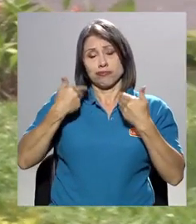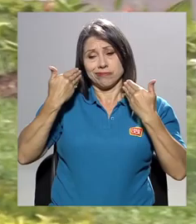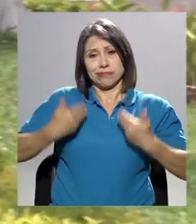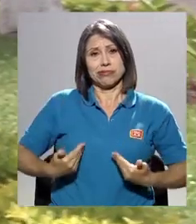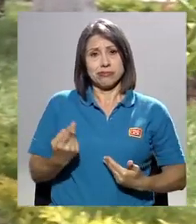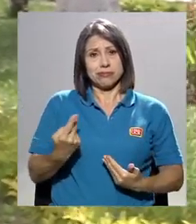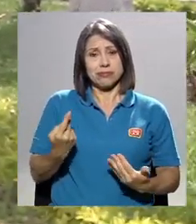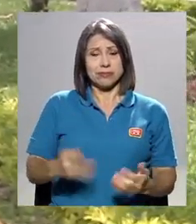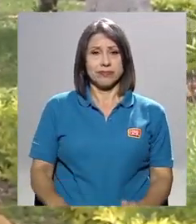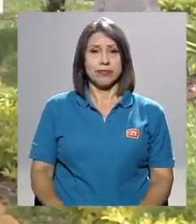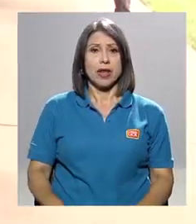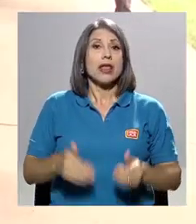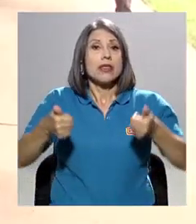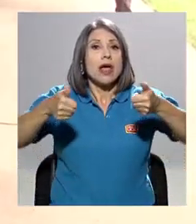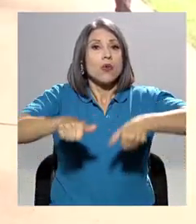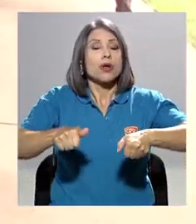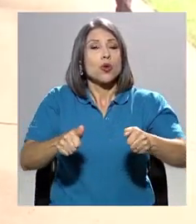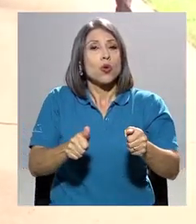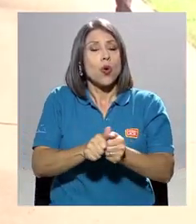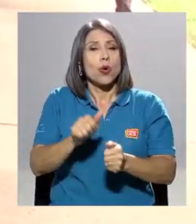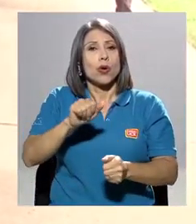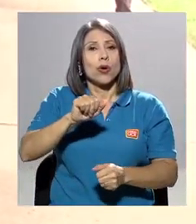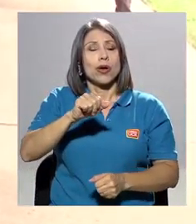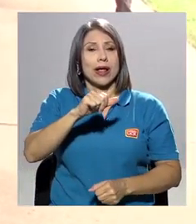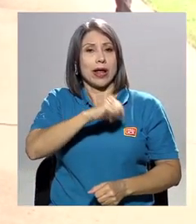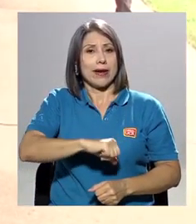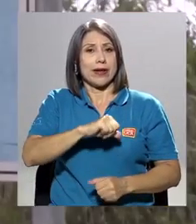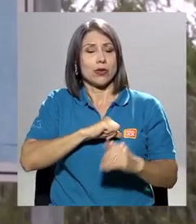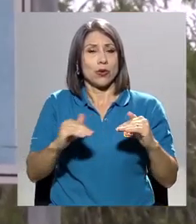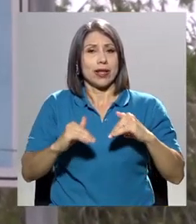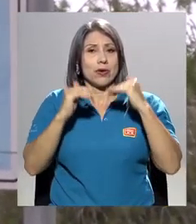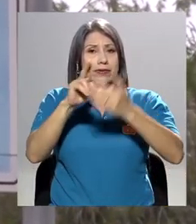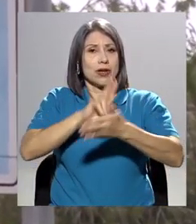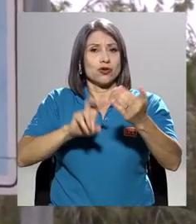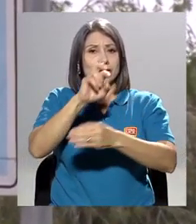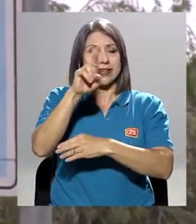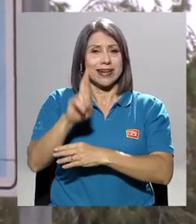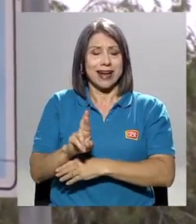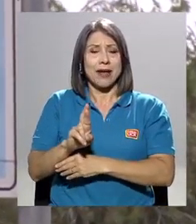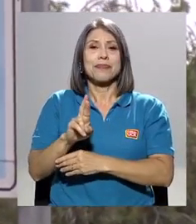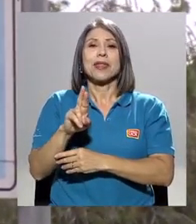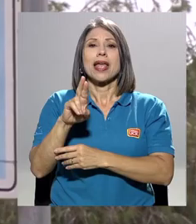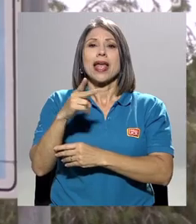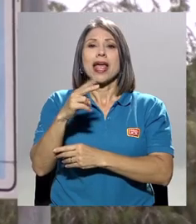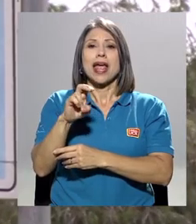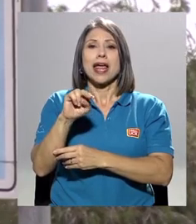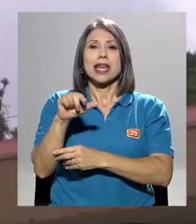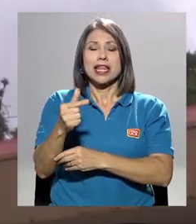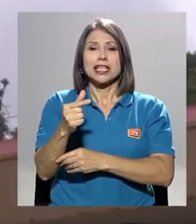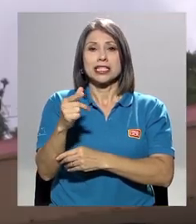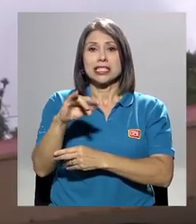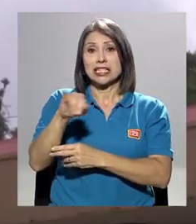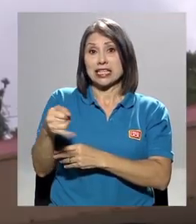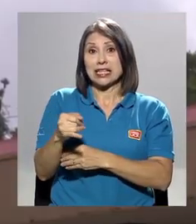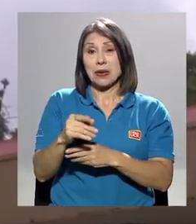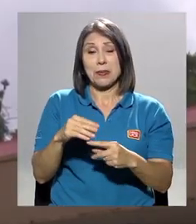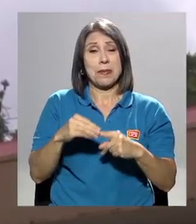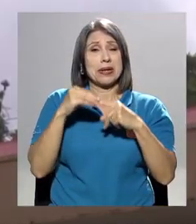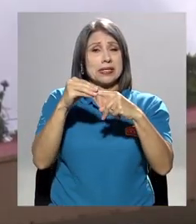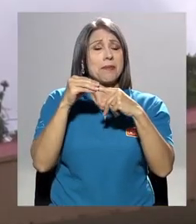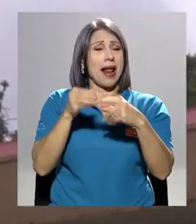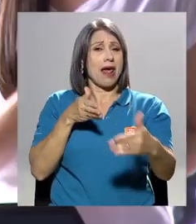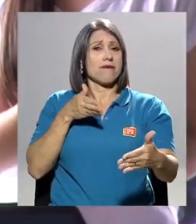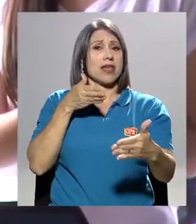servidor. De acuerdo con el rector de la Universidad de Costa Rica, don Henning Jensen, el principal recinto afectado podría ser el